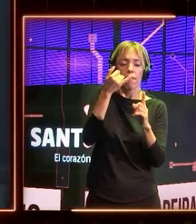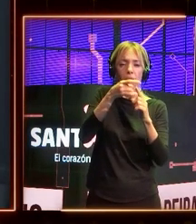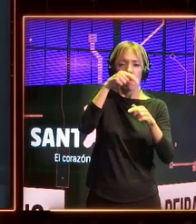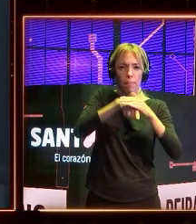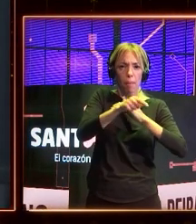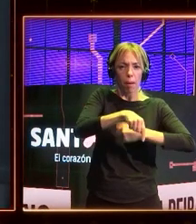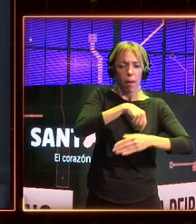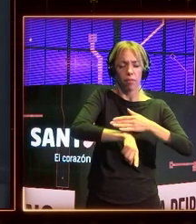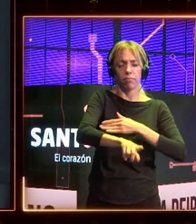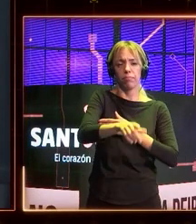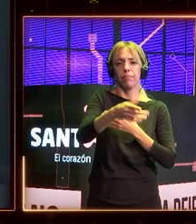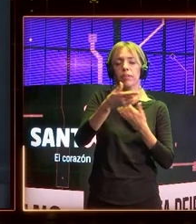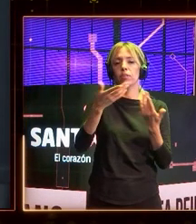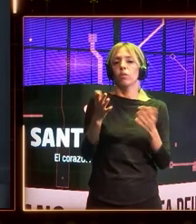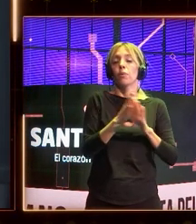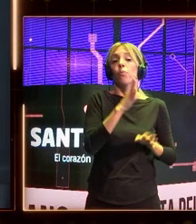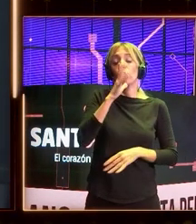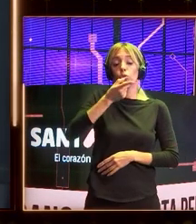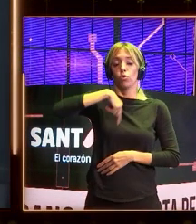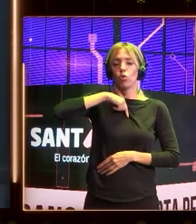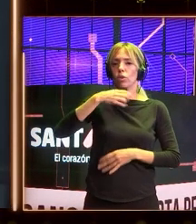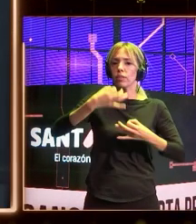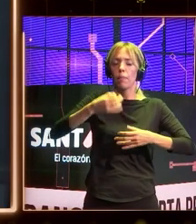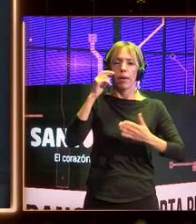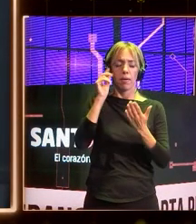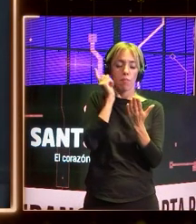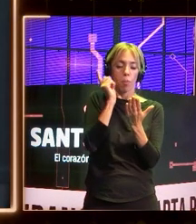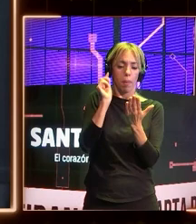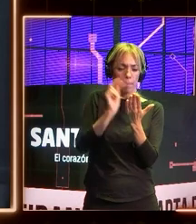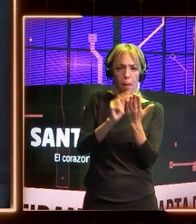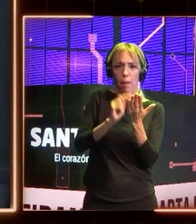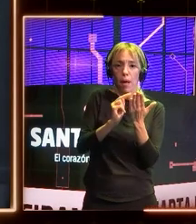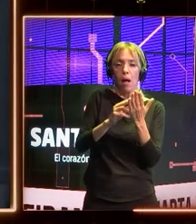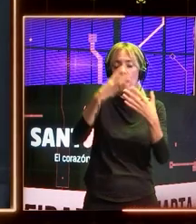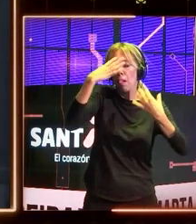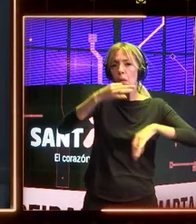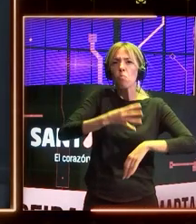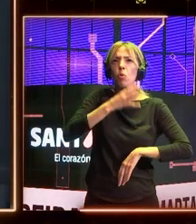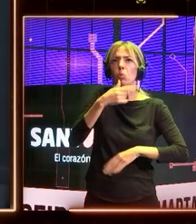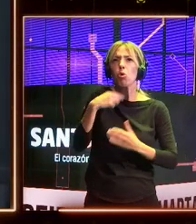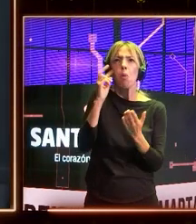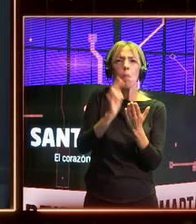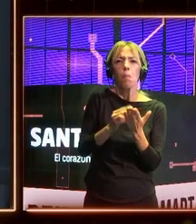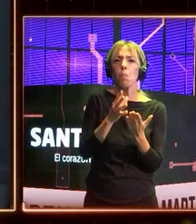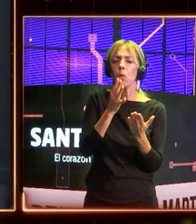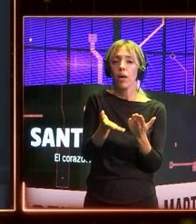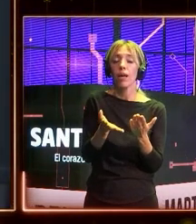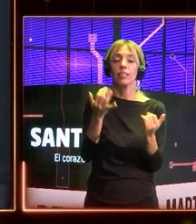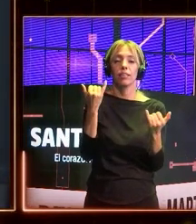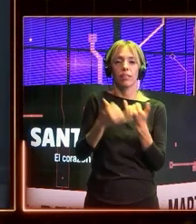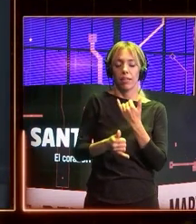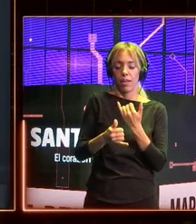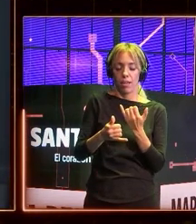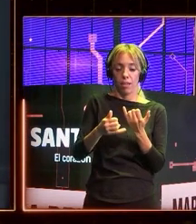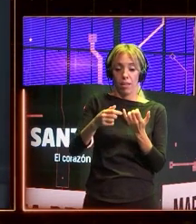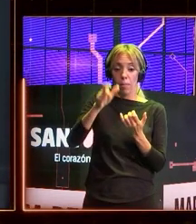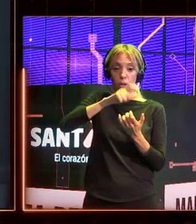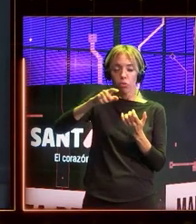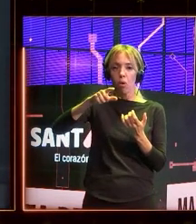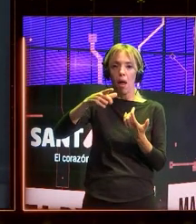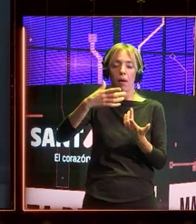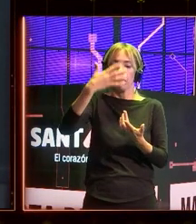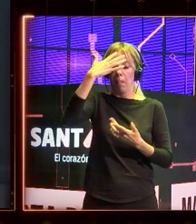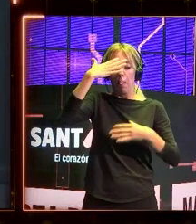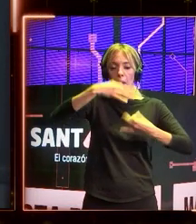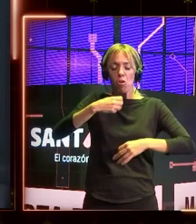Y entonces, por eso, estamos constantemente mirando nuestro teléfono, a menudo sin saber por qué. Es decir, han conseguido que cada vez que no sepamos qué hacer, por